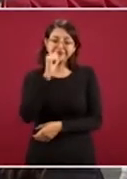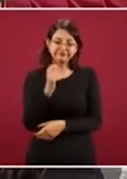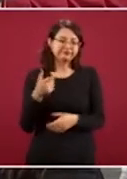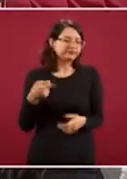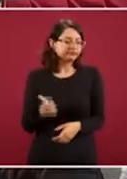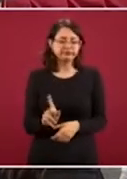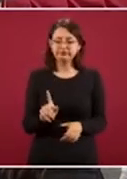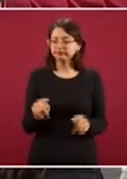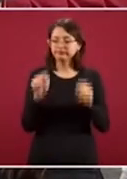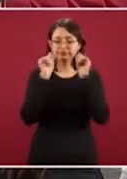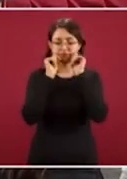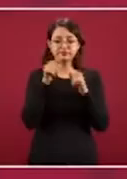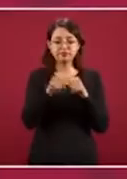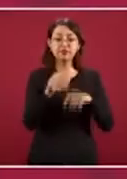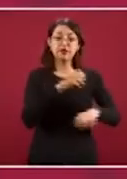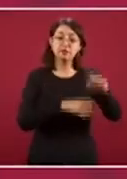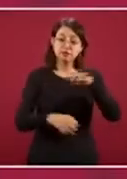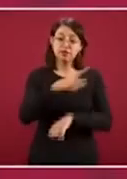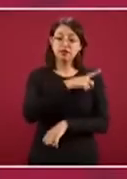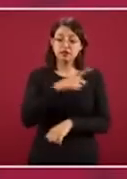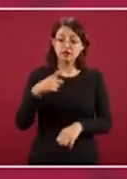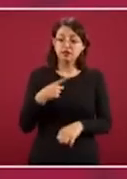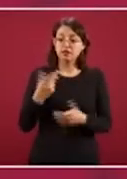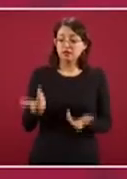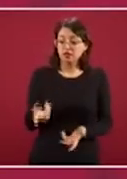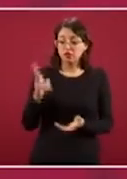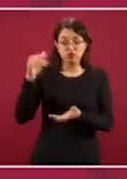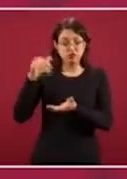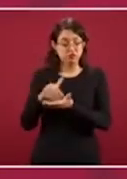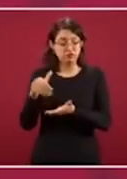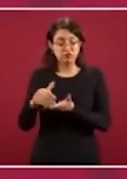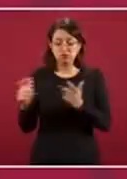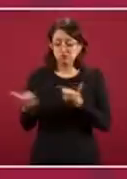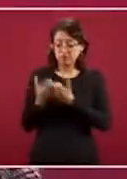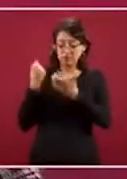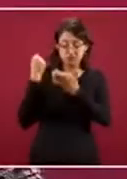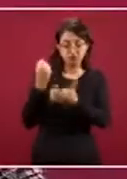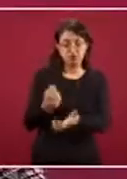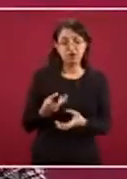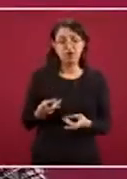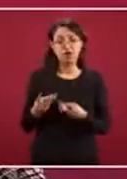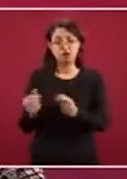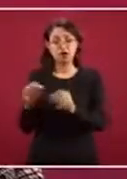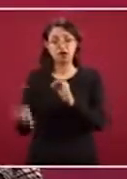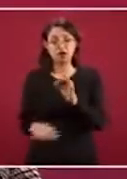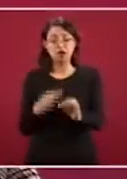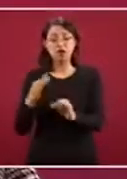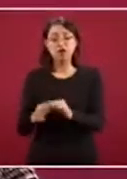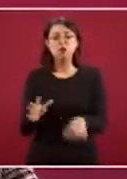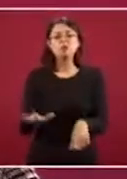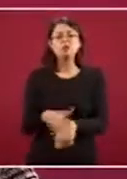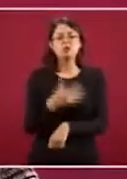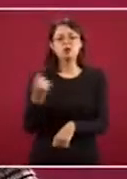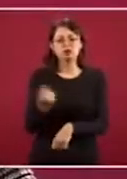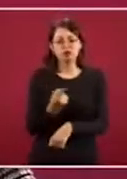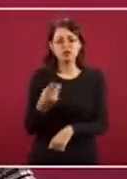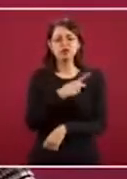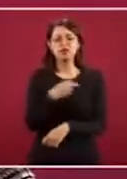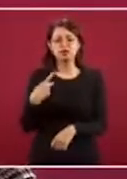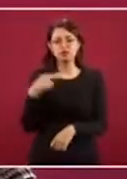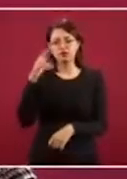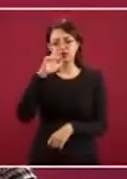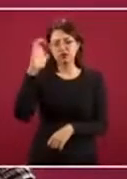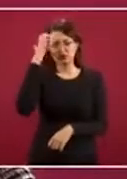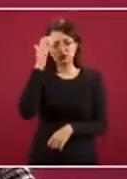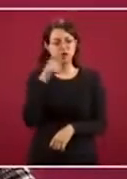asumida por ella fue aportar los dos mil millones de pesos este compromiso se basa en un reconocimiento de la propia